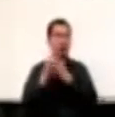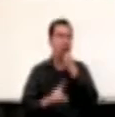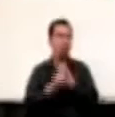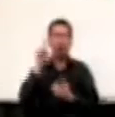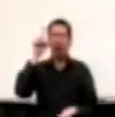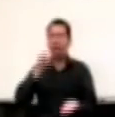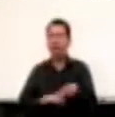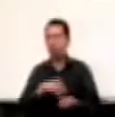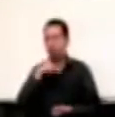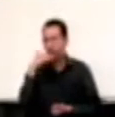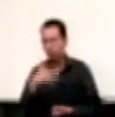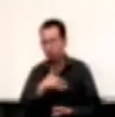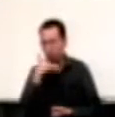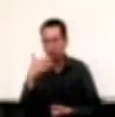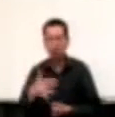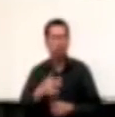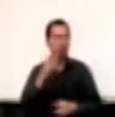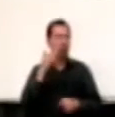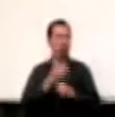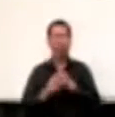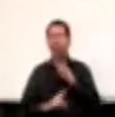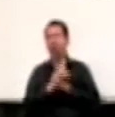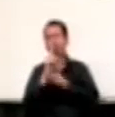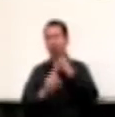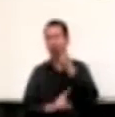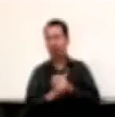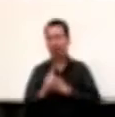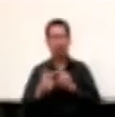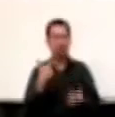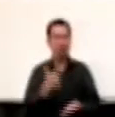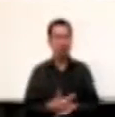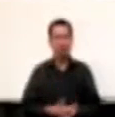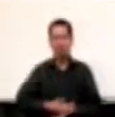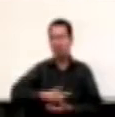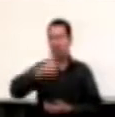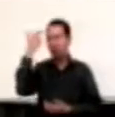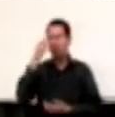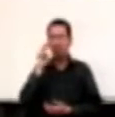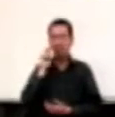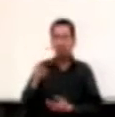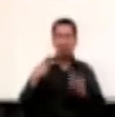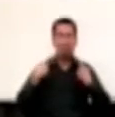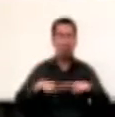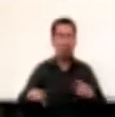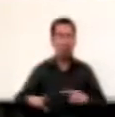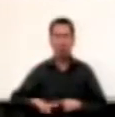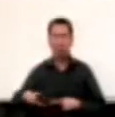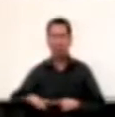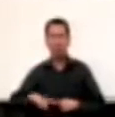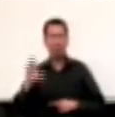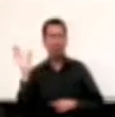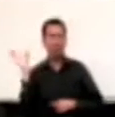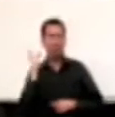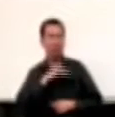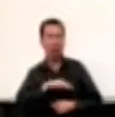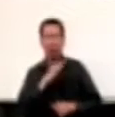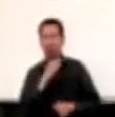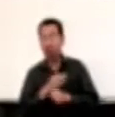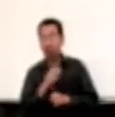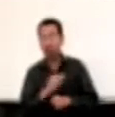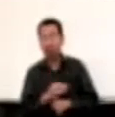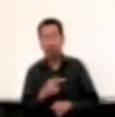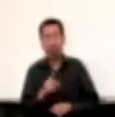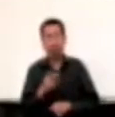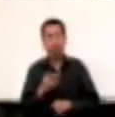corrupción, ineficiencia gubernamental, o la percepción de que los gobiernos no estaban haciendo lo suficiente de acuerdo con los temas